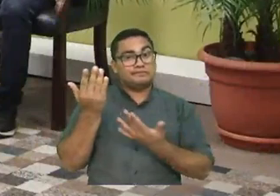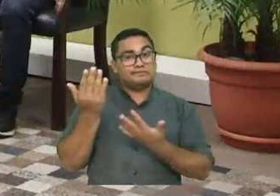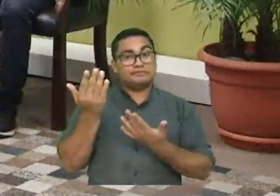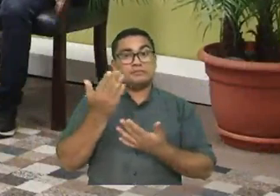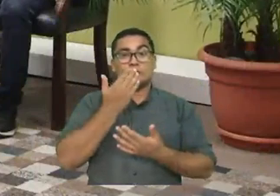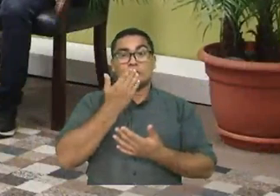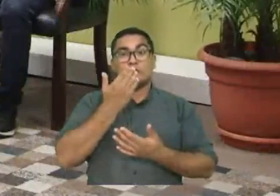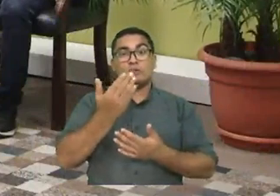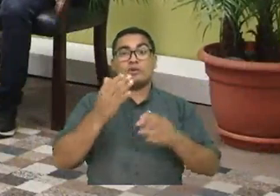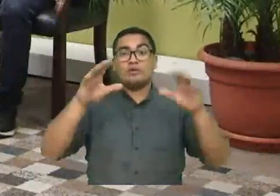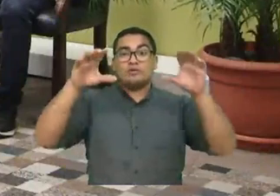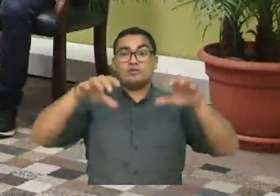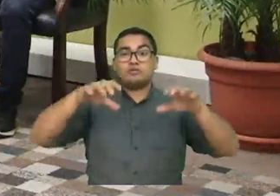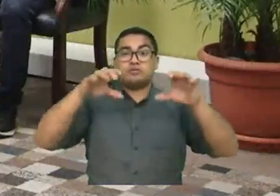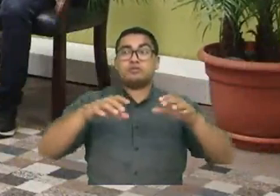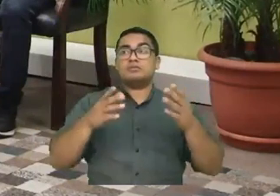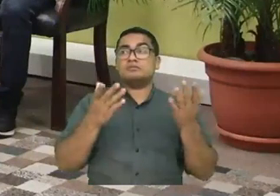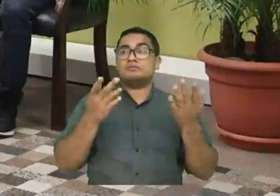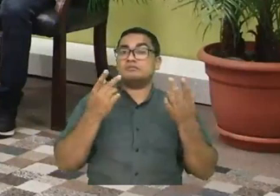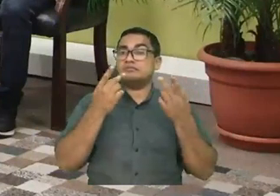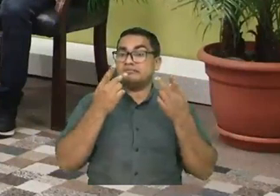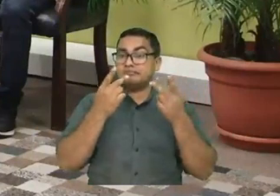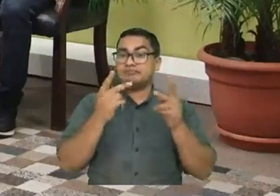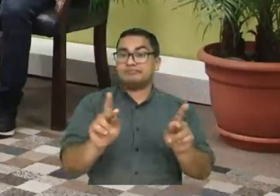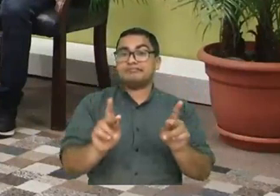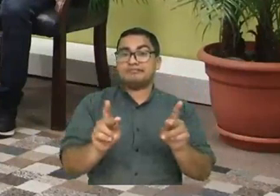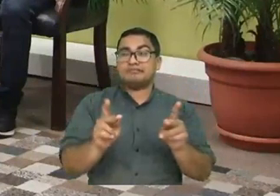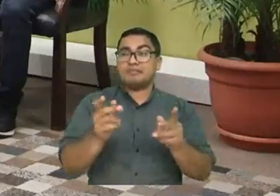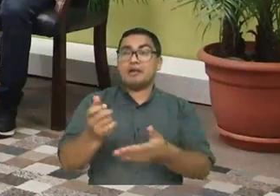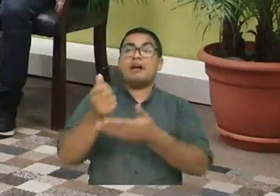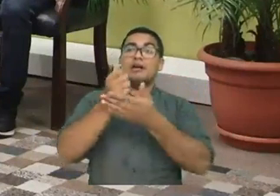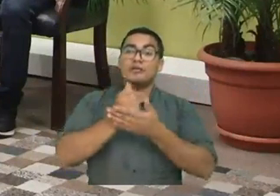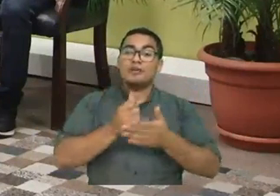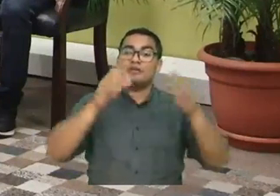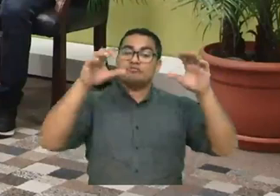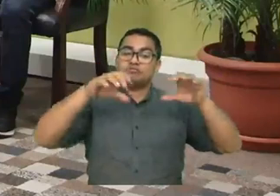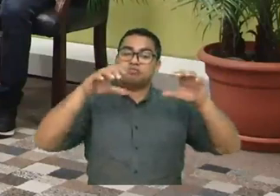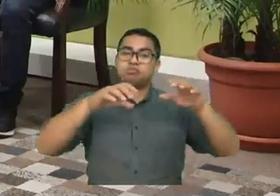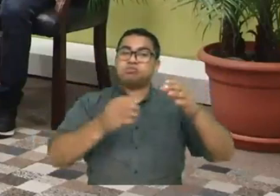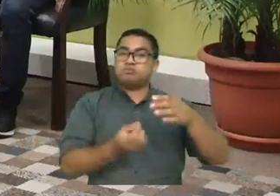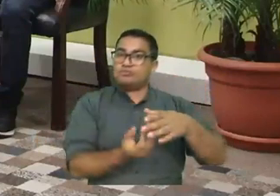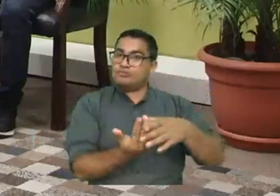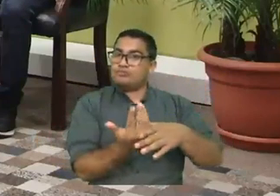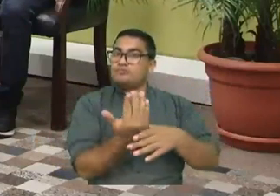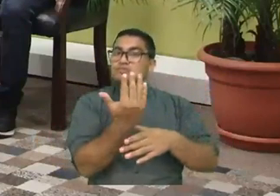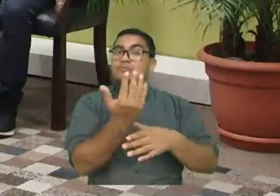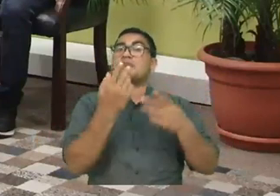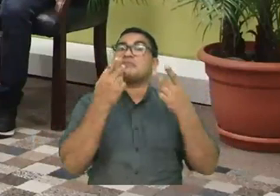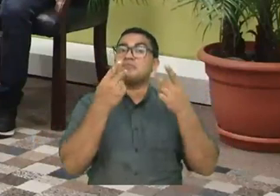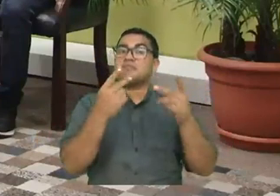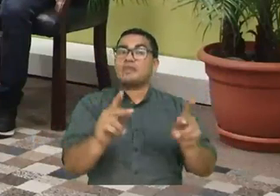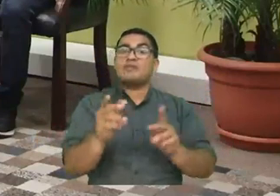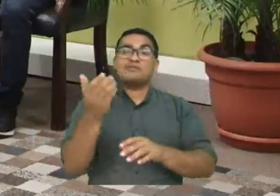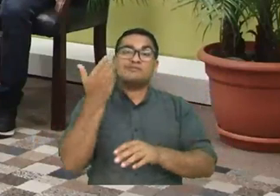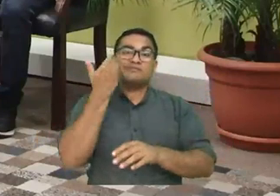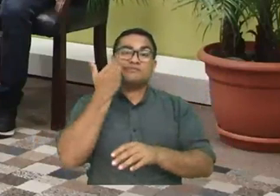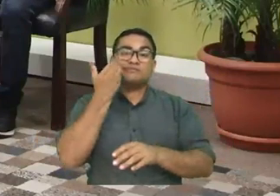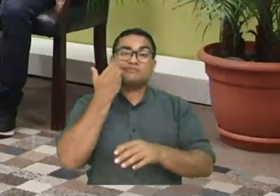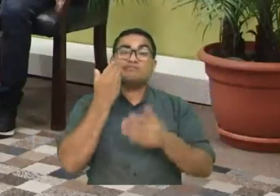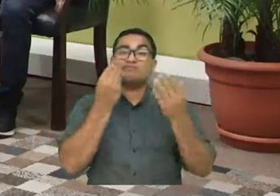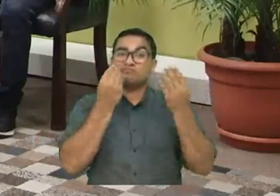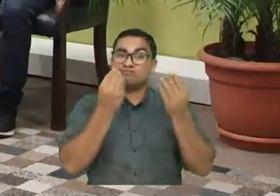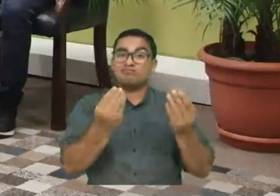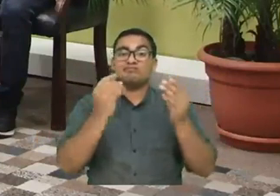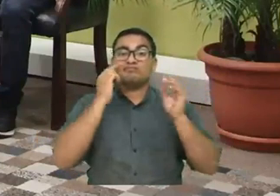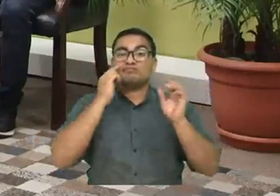pero también pues en lo bueno de que va a ayudar a cosechar, pues también proliferan algunas enfermedades y entonces nosotros ya estamos